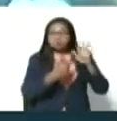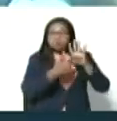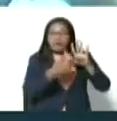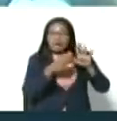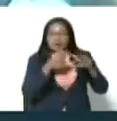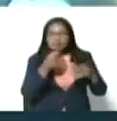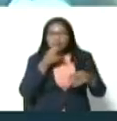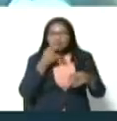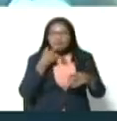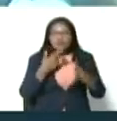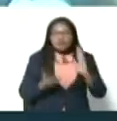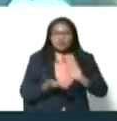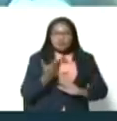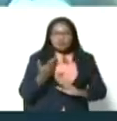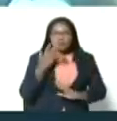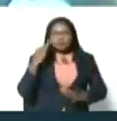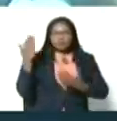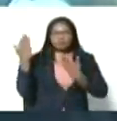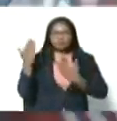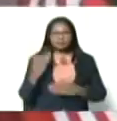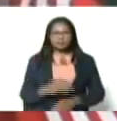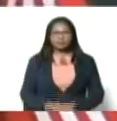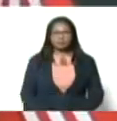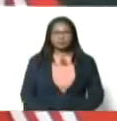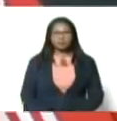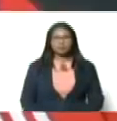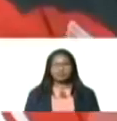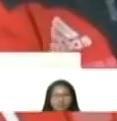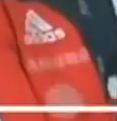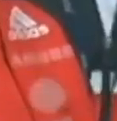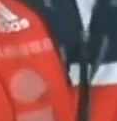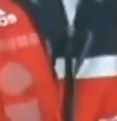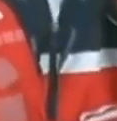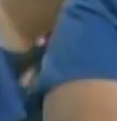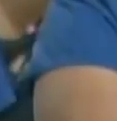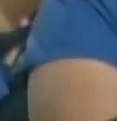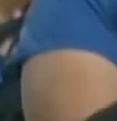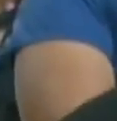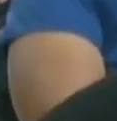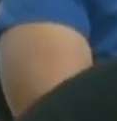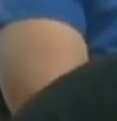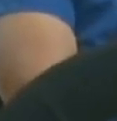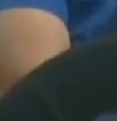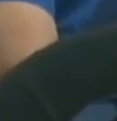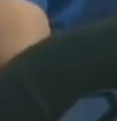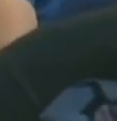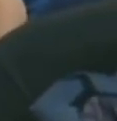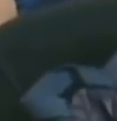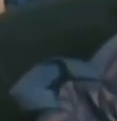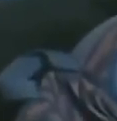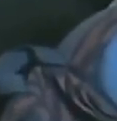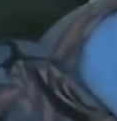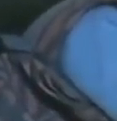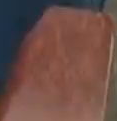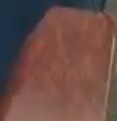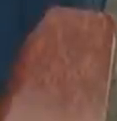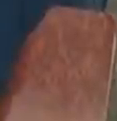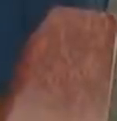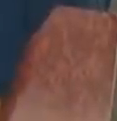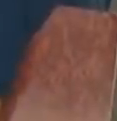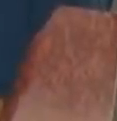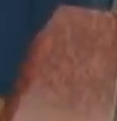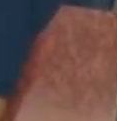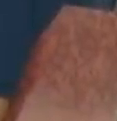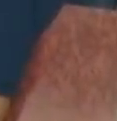testimonios tan bonitos y tan importantes. Adelante. Agradecida por el apoyo que nos ha brindado nuestro presidente Nicolás Maduro